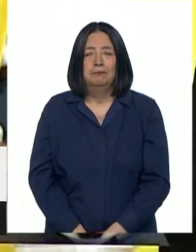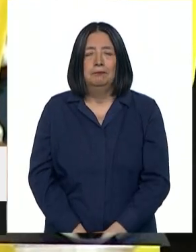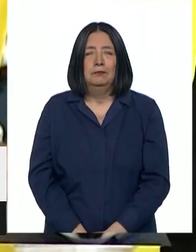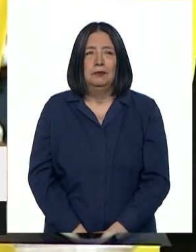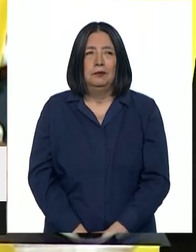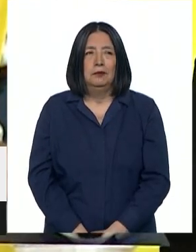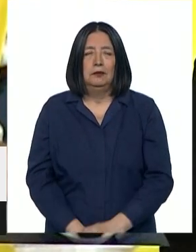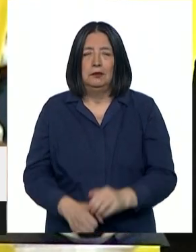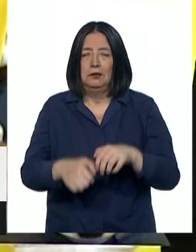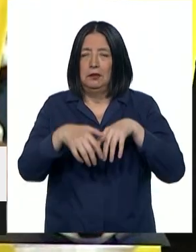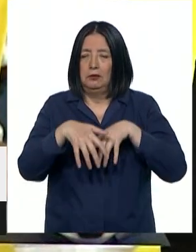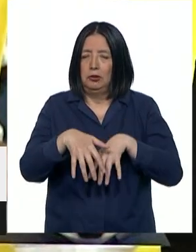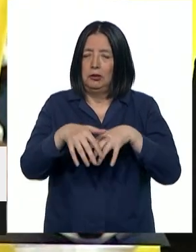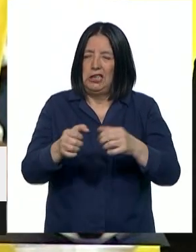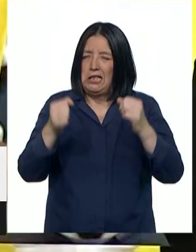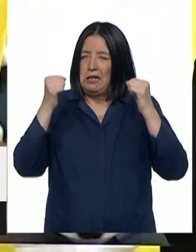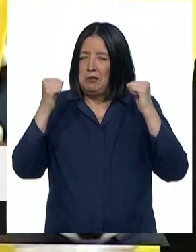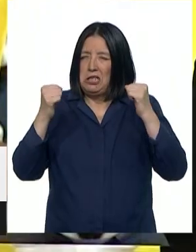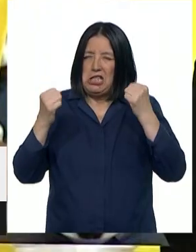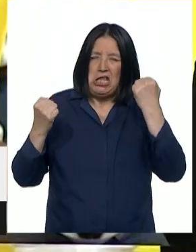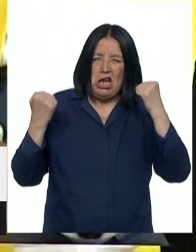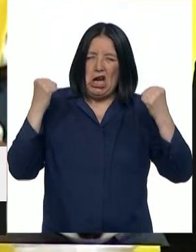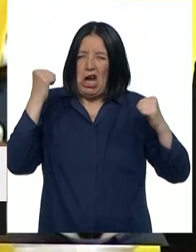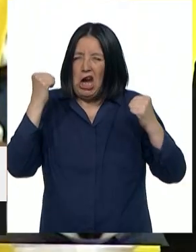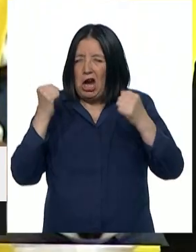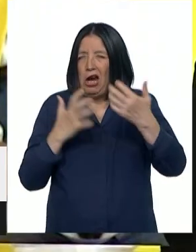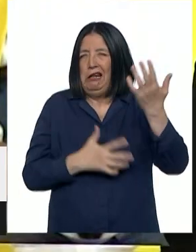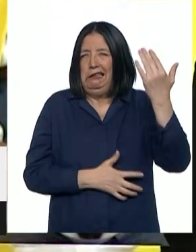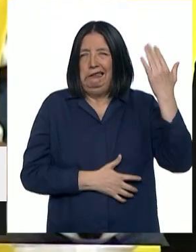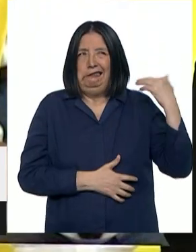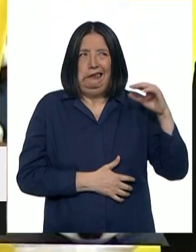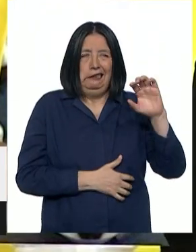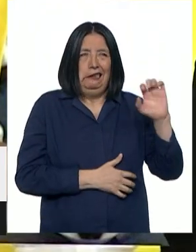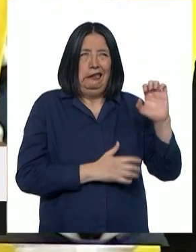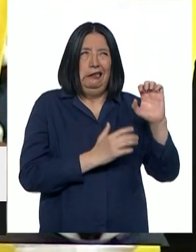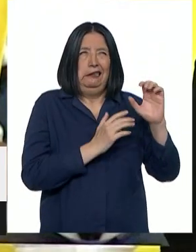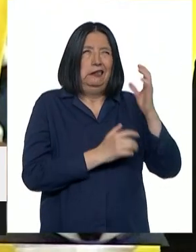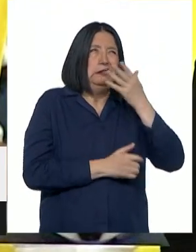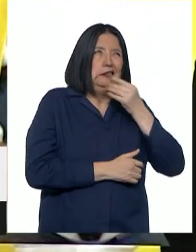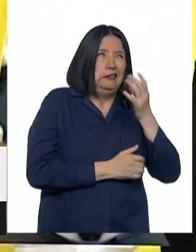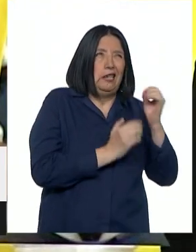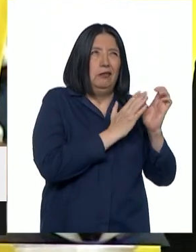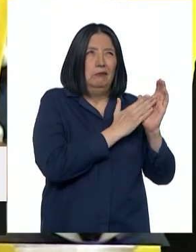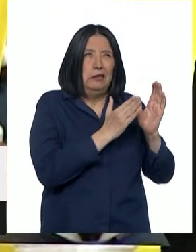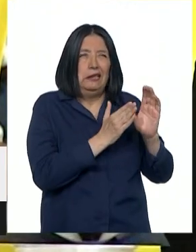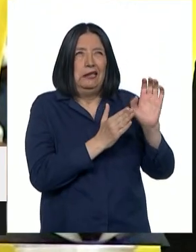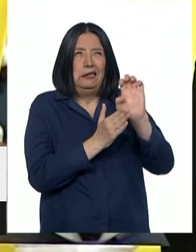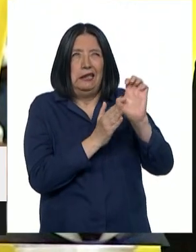que las protestas violentas de enero, diciembre, enero, febrero,